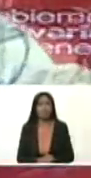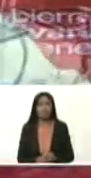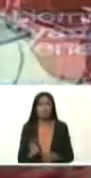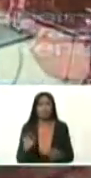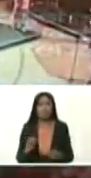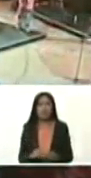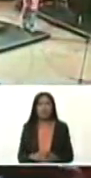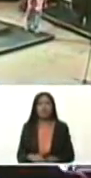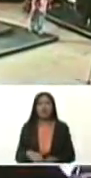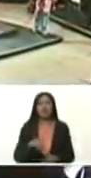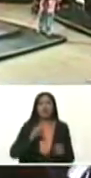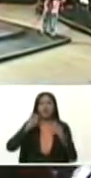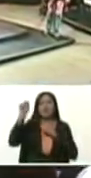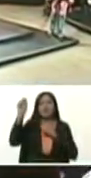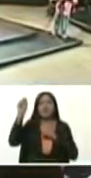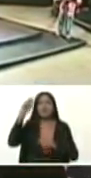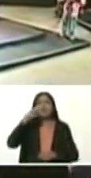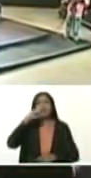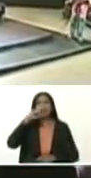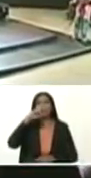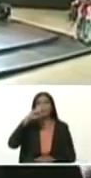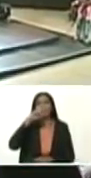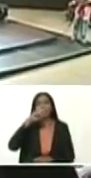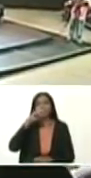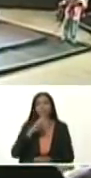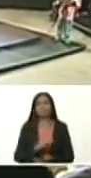Pronto, Superbigote.